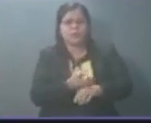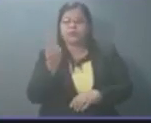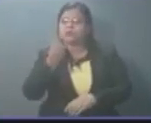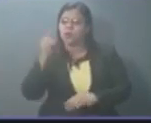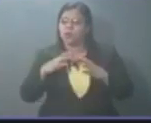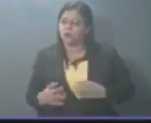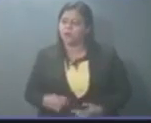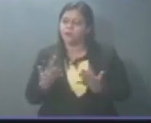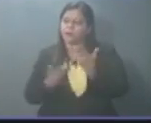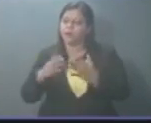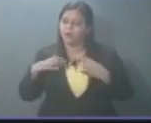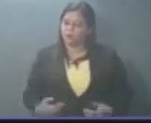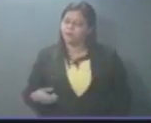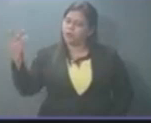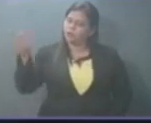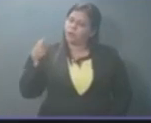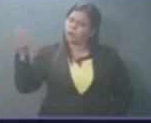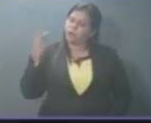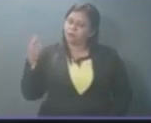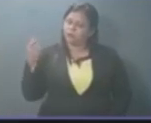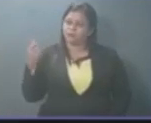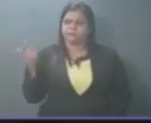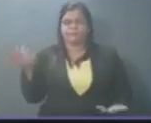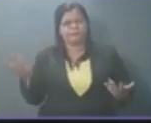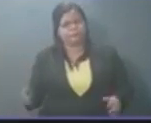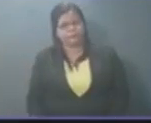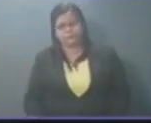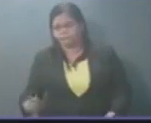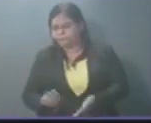subsidio. Verdaderamente lo lamento. Muchas gracias, presidente.